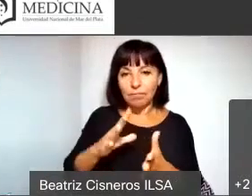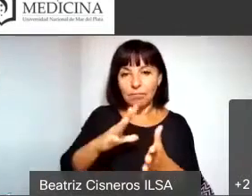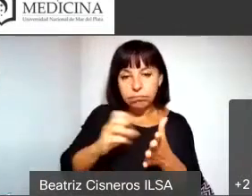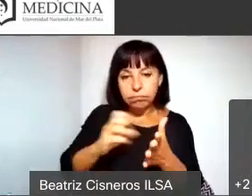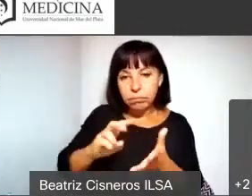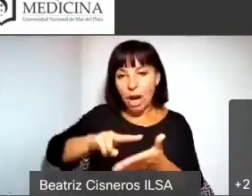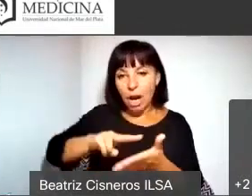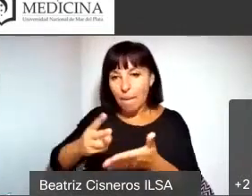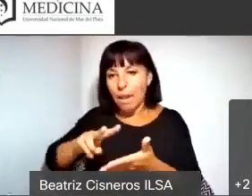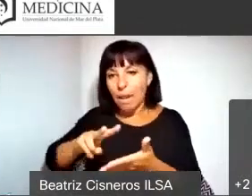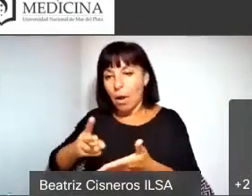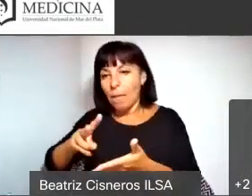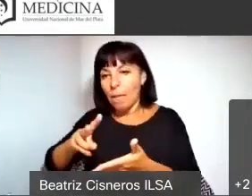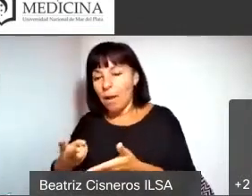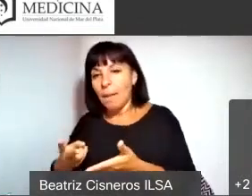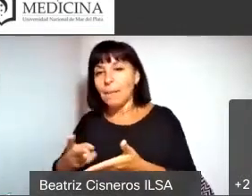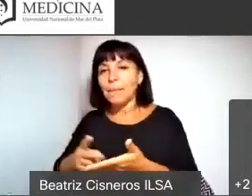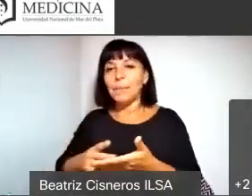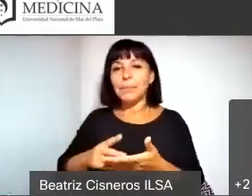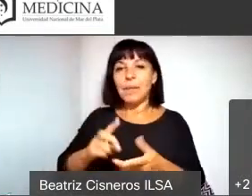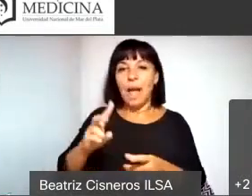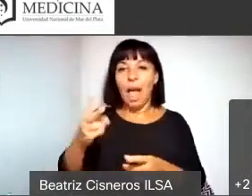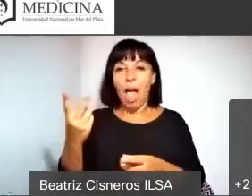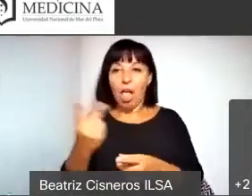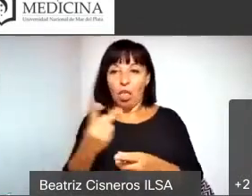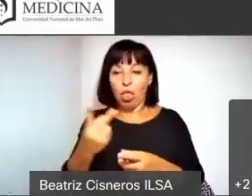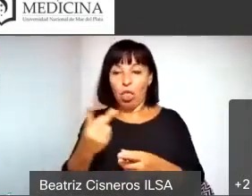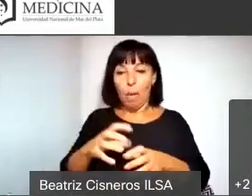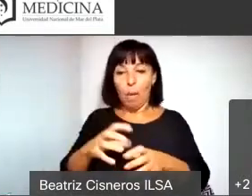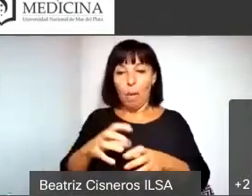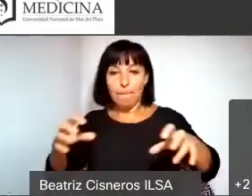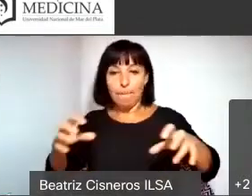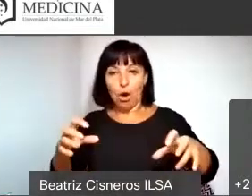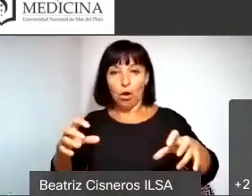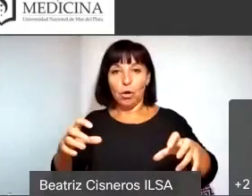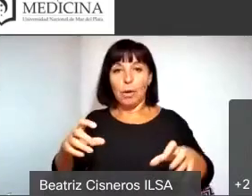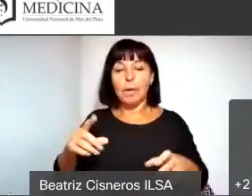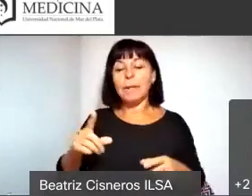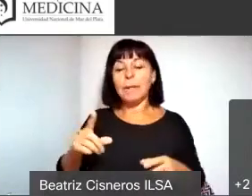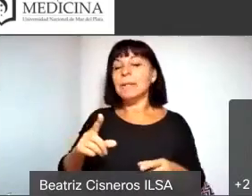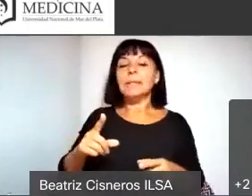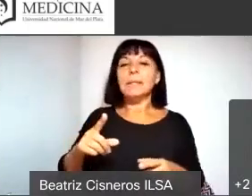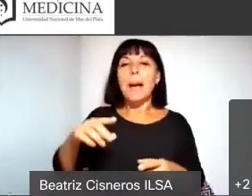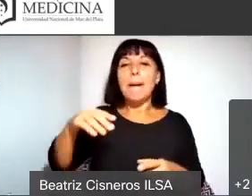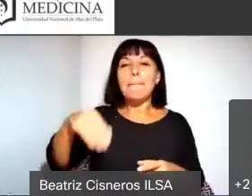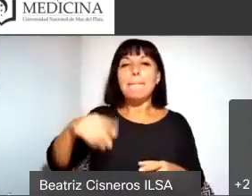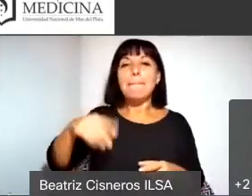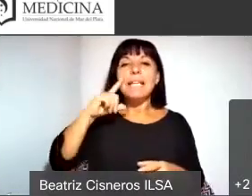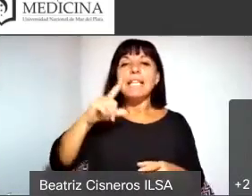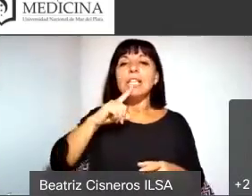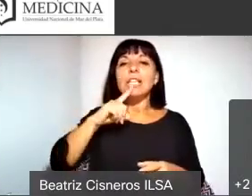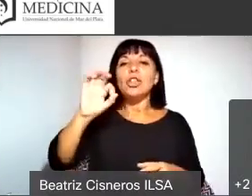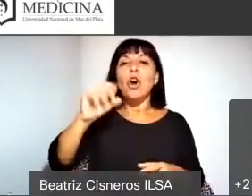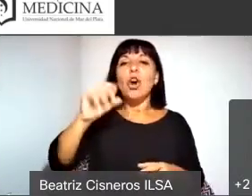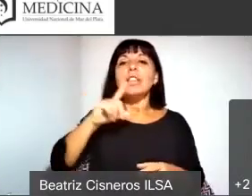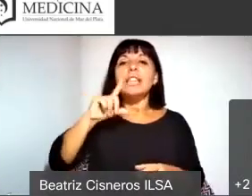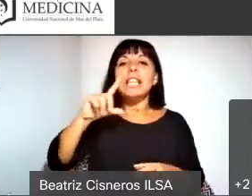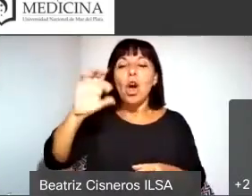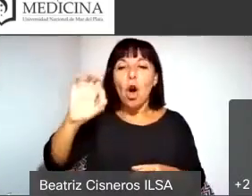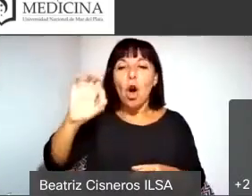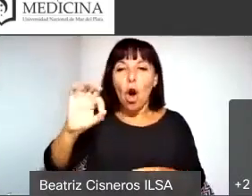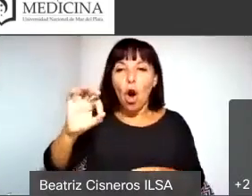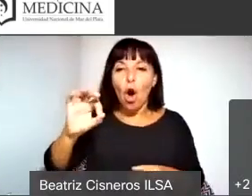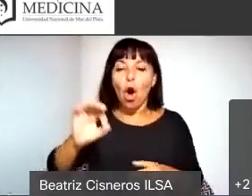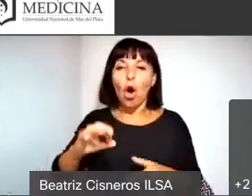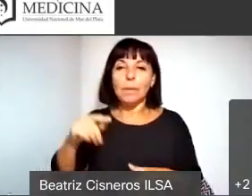a disponerse en dos polos para formar el uso mitótico. Tienen una función